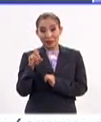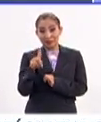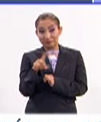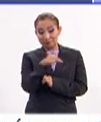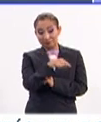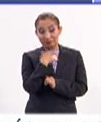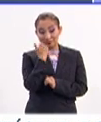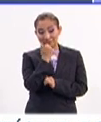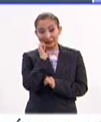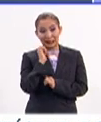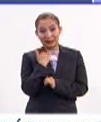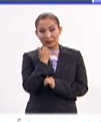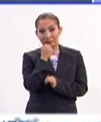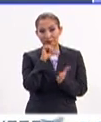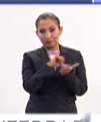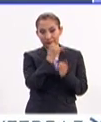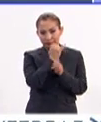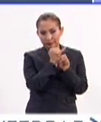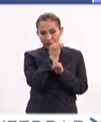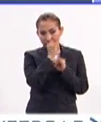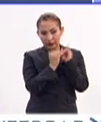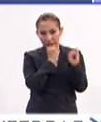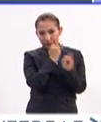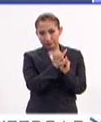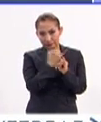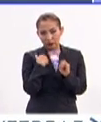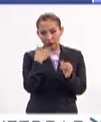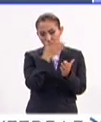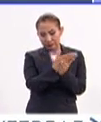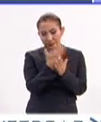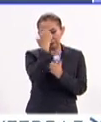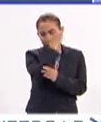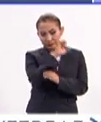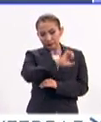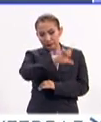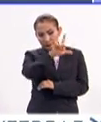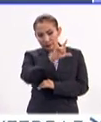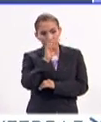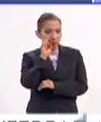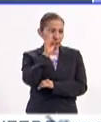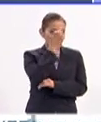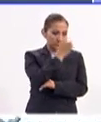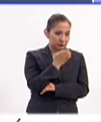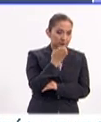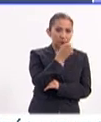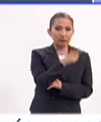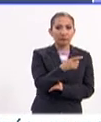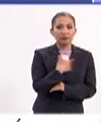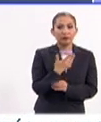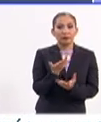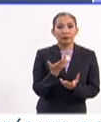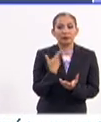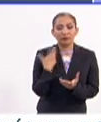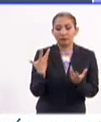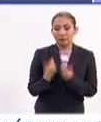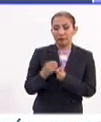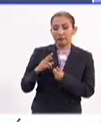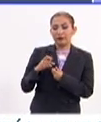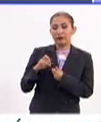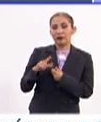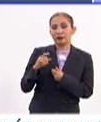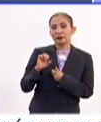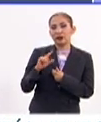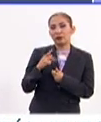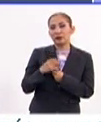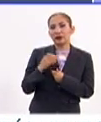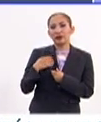es, exalumno del Centro de Estudios Internacionales. Yo estuve en su examen profesional examinándolo junto con Rafael